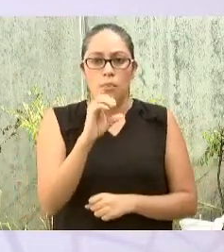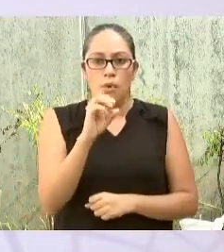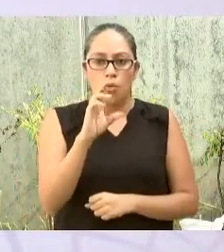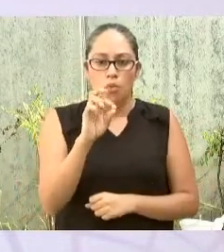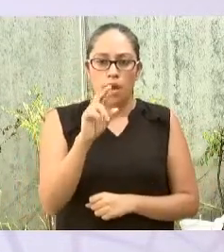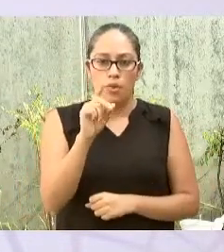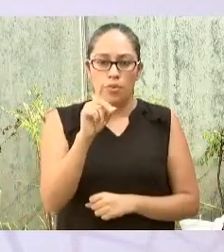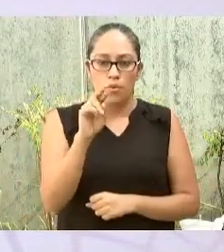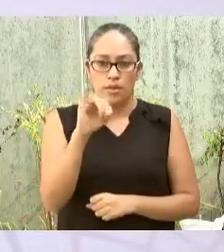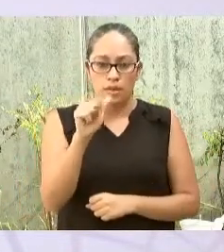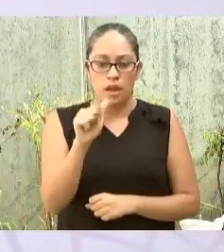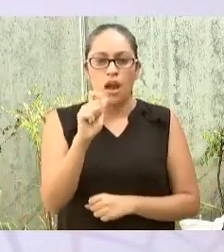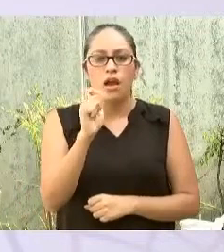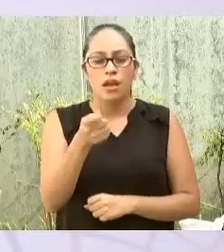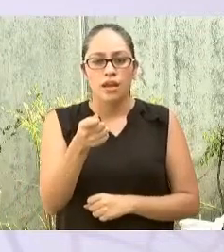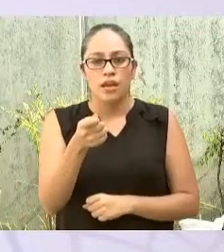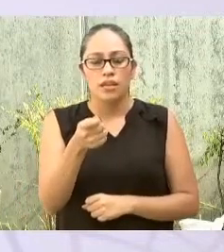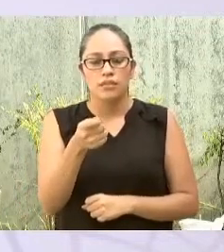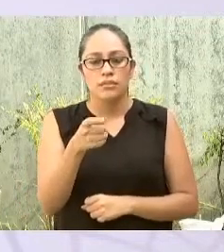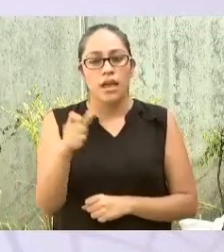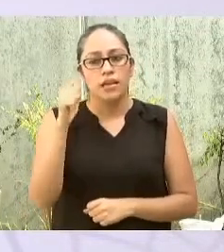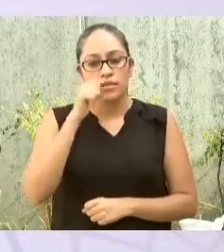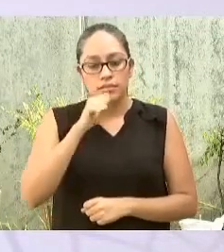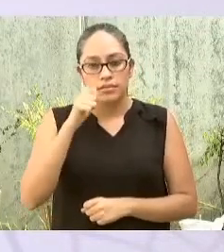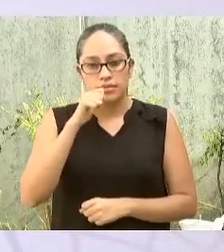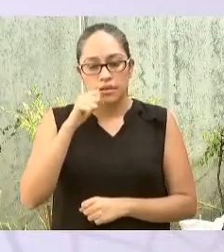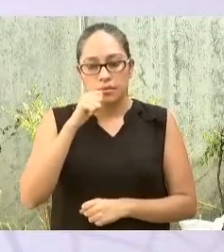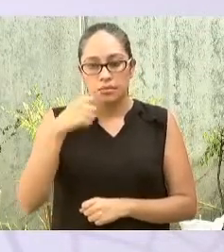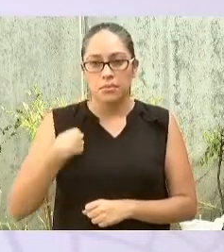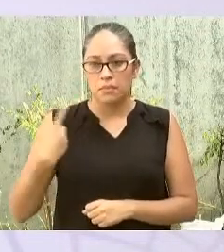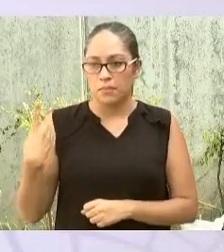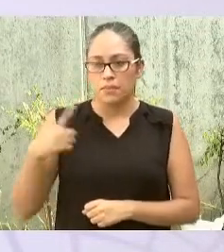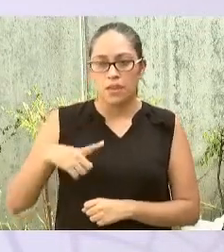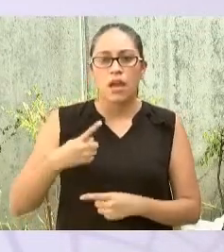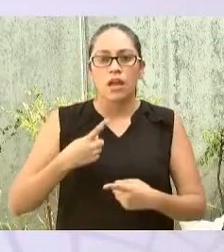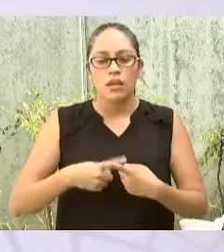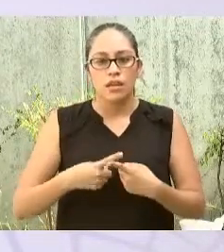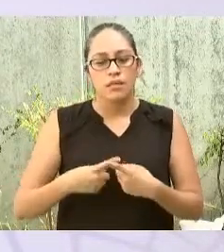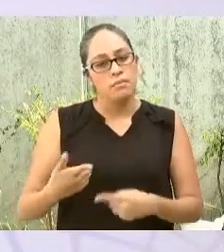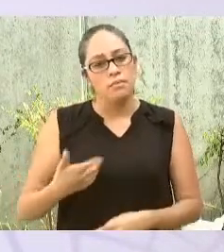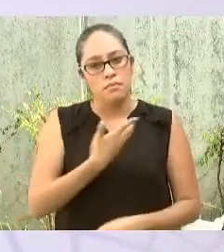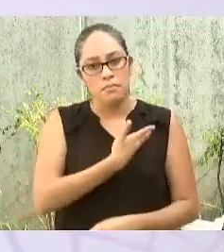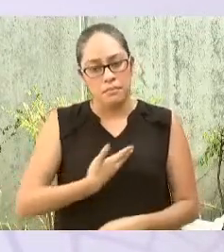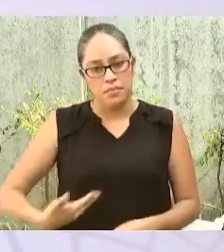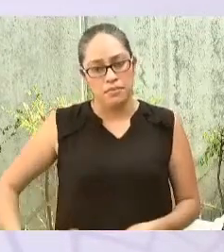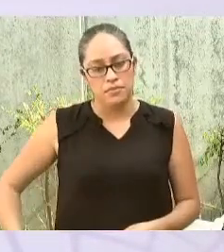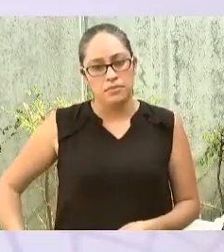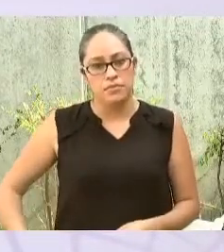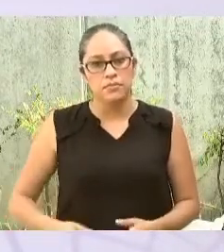dependía por completo del presidente,